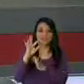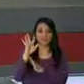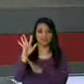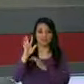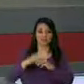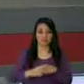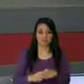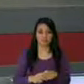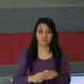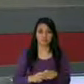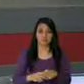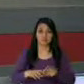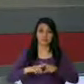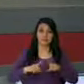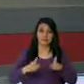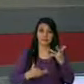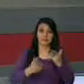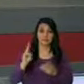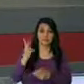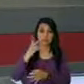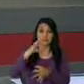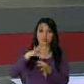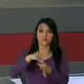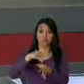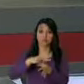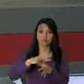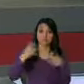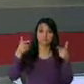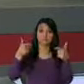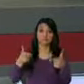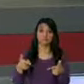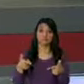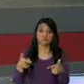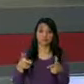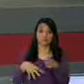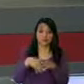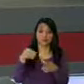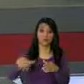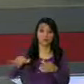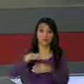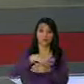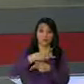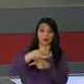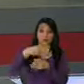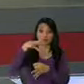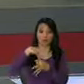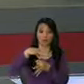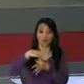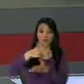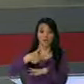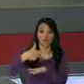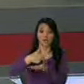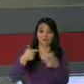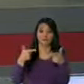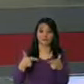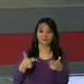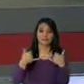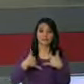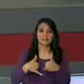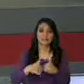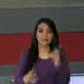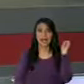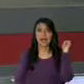a que se determinaría que habría una segunda vuelta, la vigilia en los exteriores de la delegación electoral continuará hasta que exista